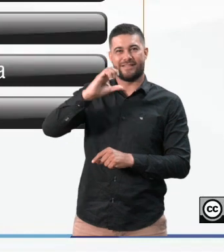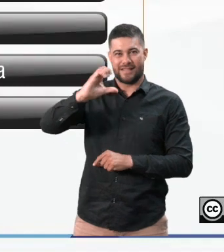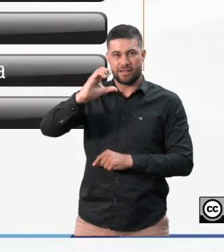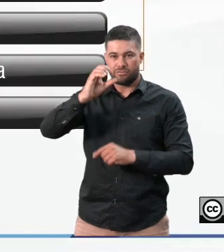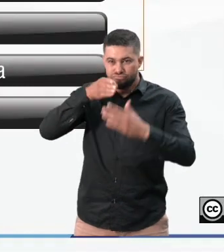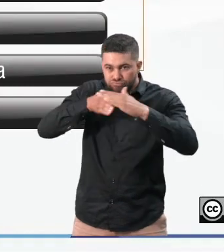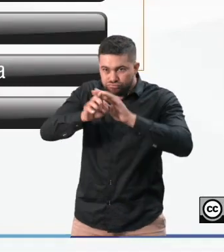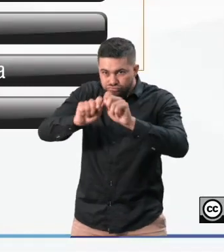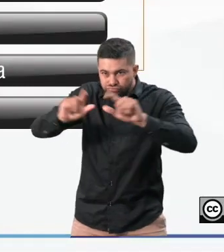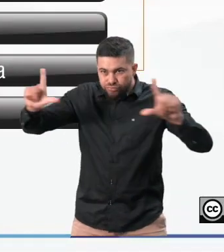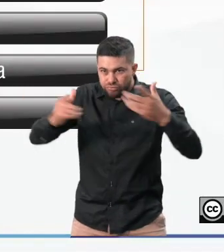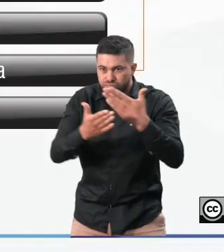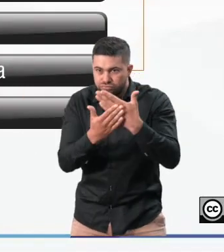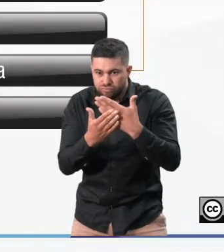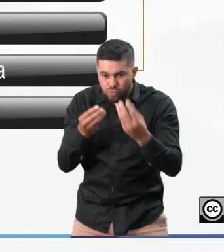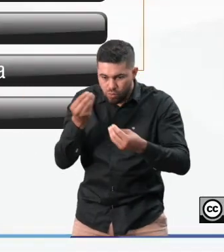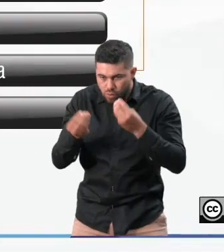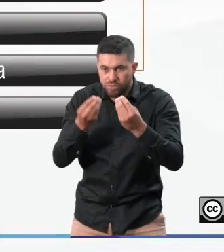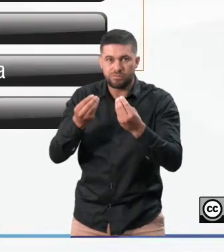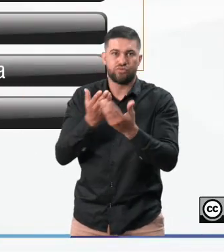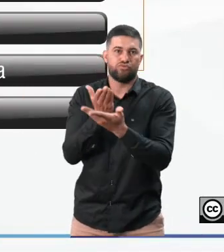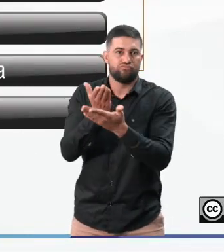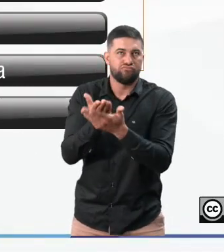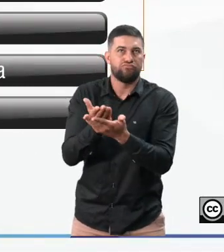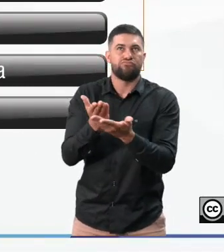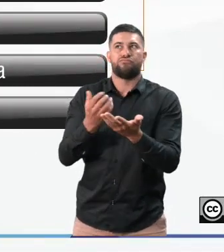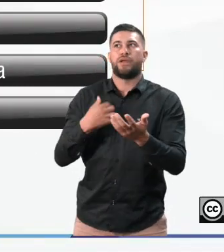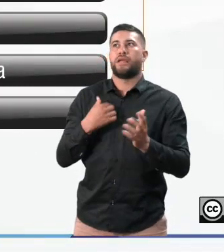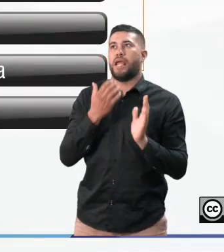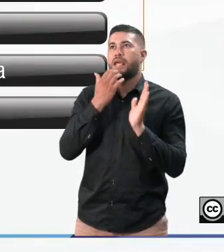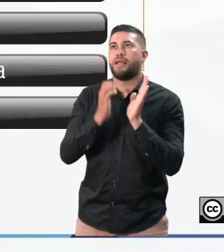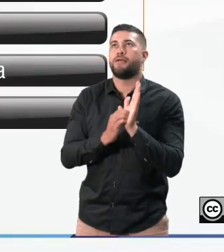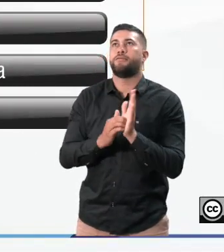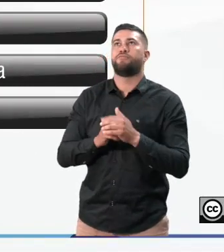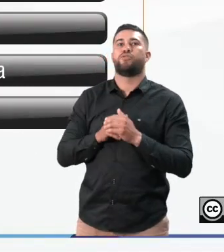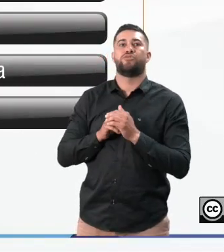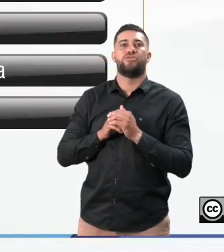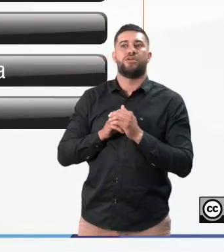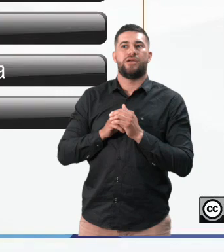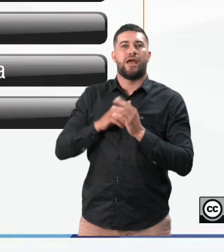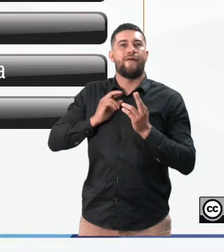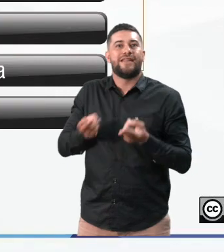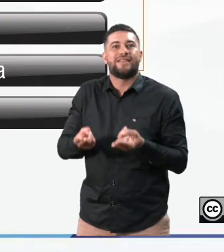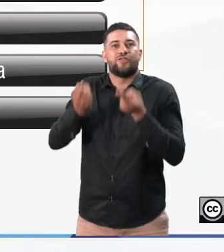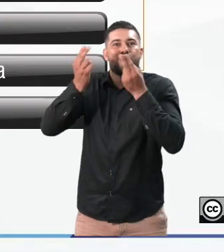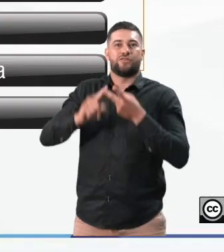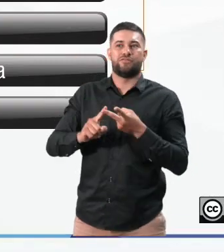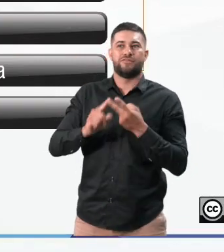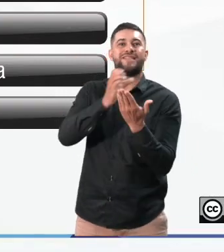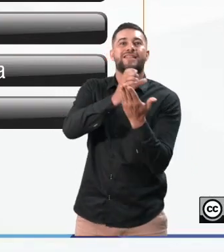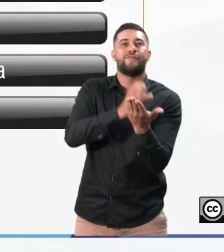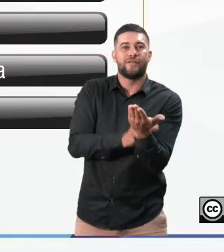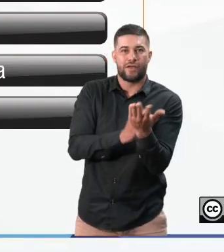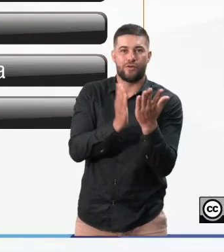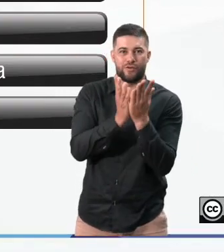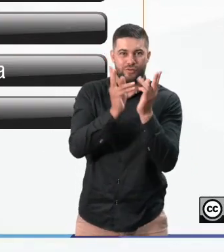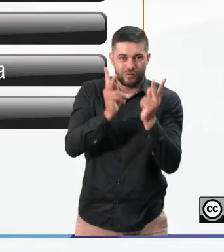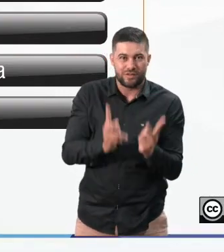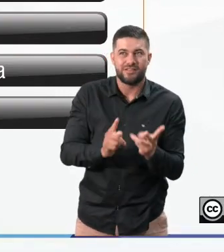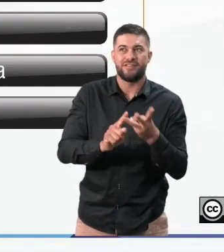La universidad tiene dos sistemas de educación. ¿Por qué es importante? A veces los